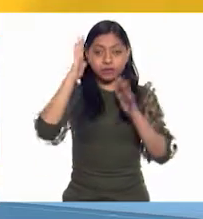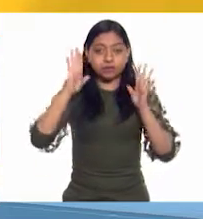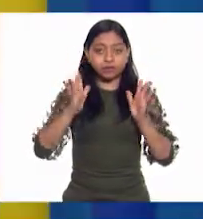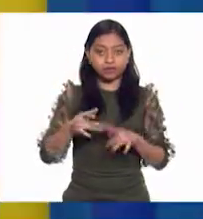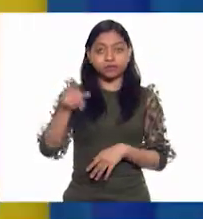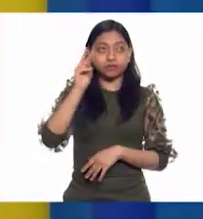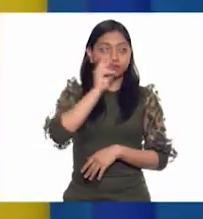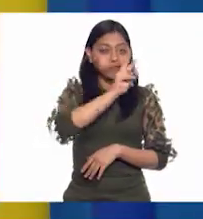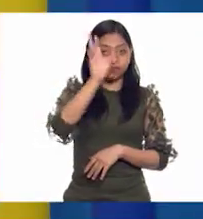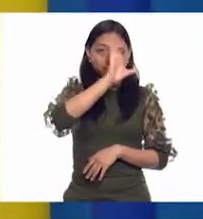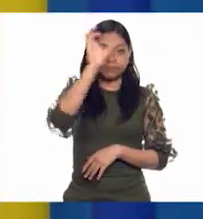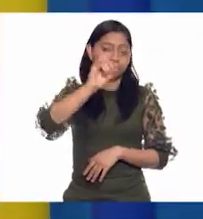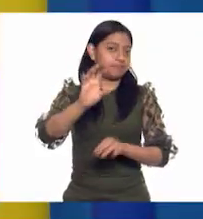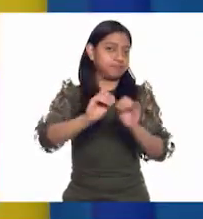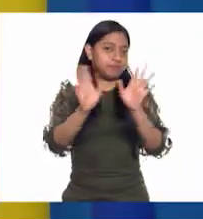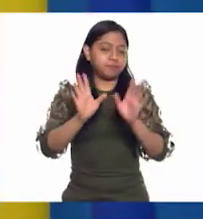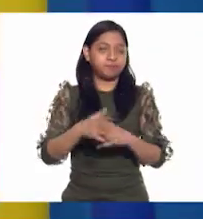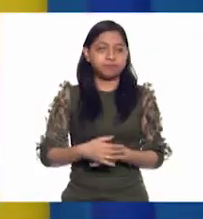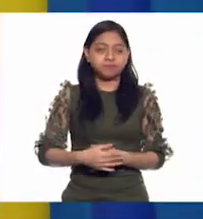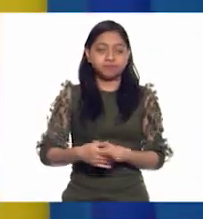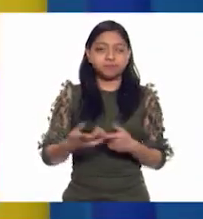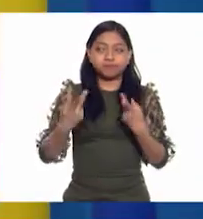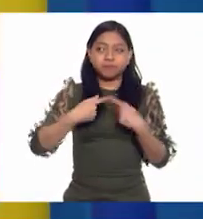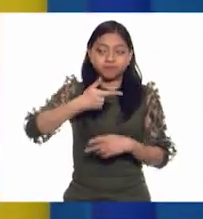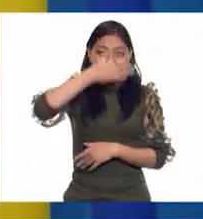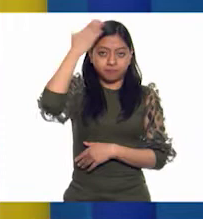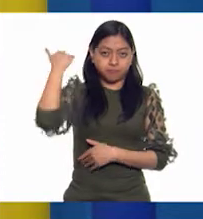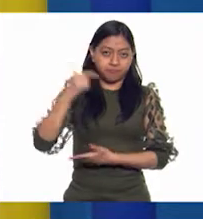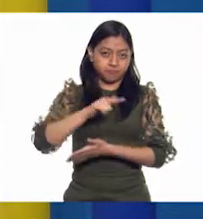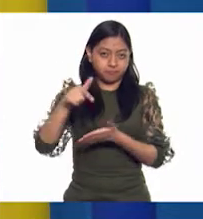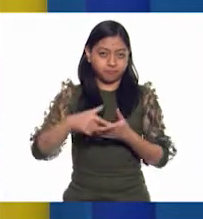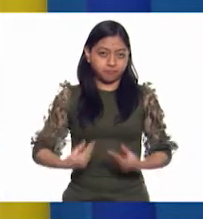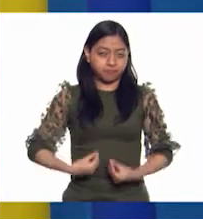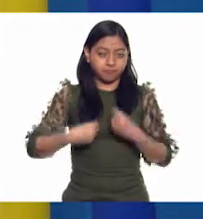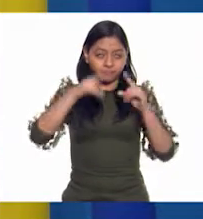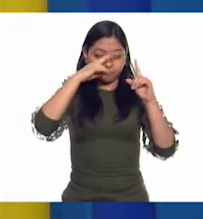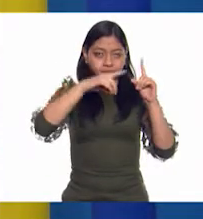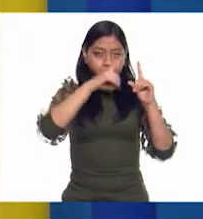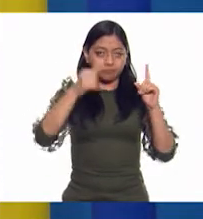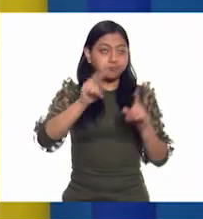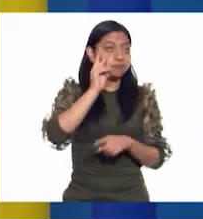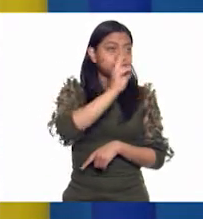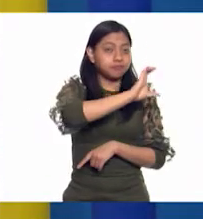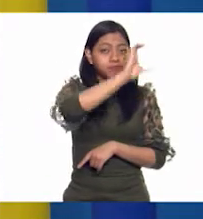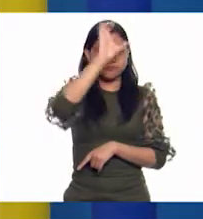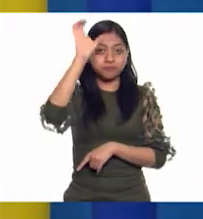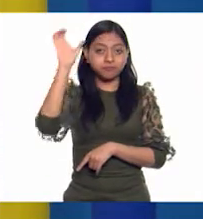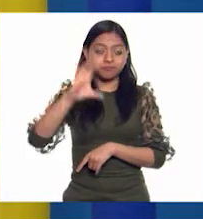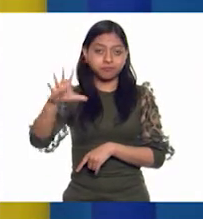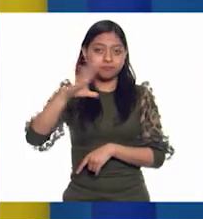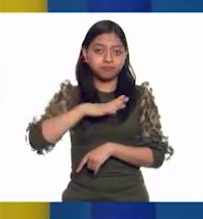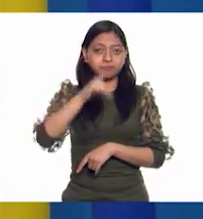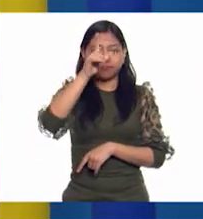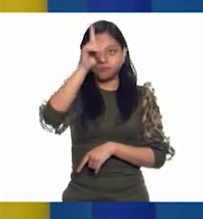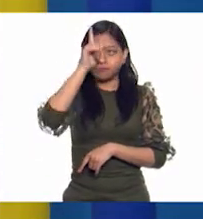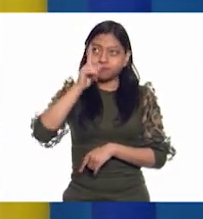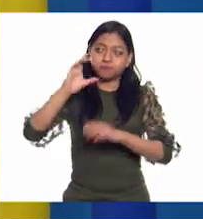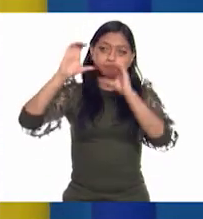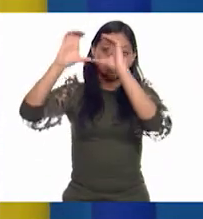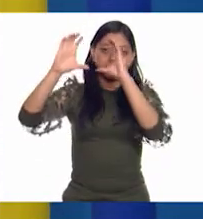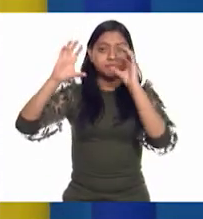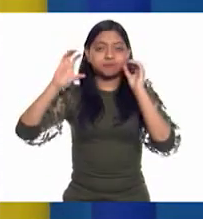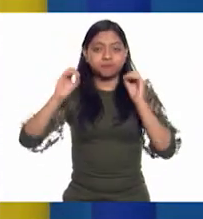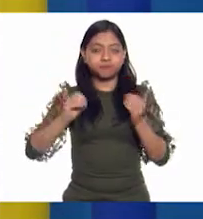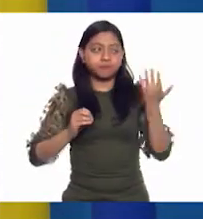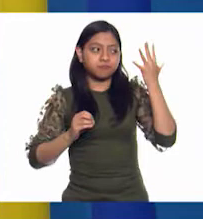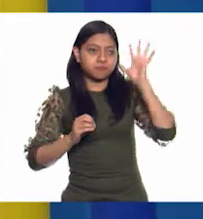naturales. ¡Claro! Para los mexicas, los fenómenos que ocurrían en la bóveda celeste, ya sean las fases lunares, eclipses